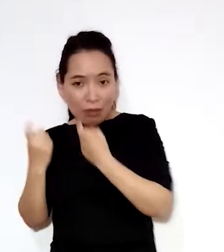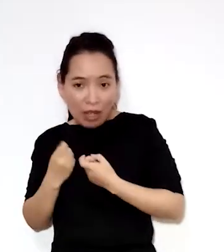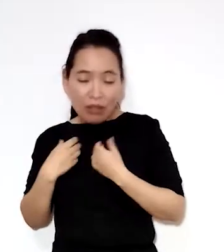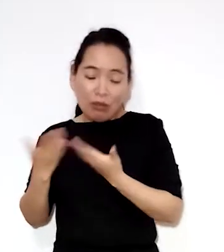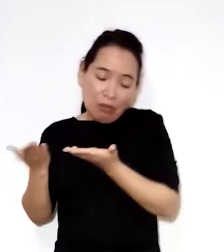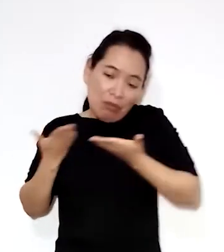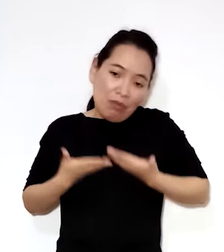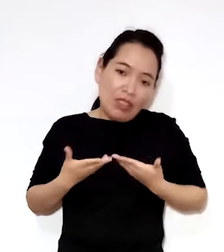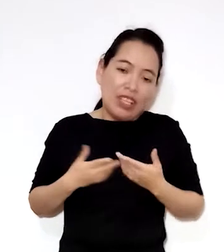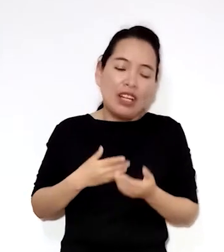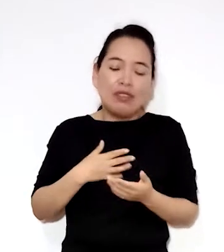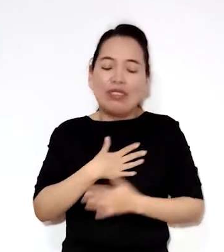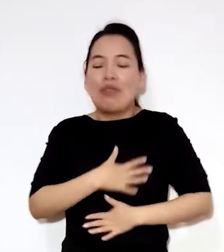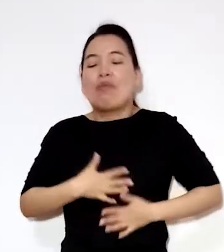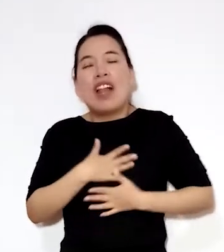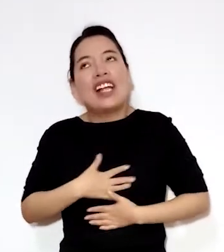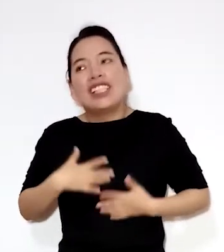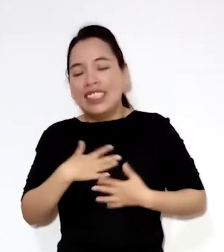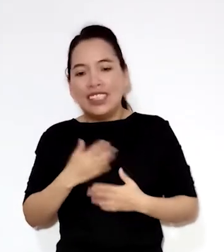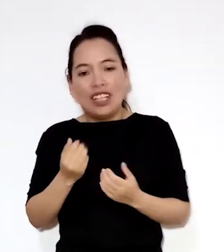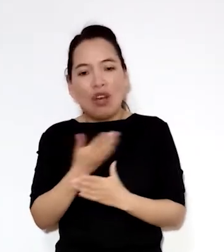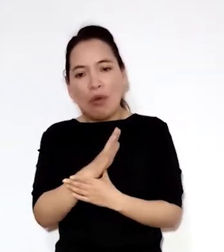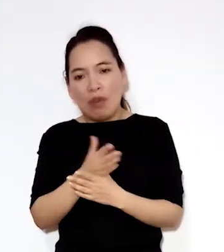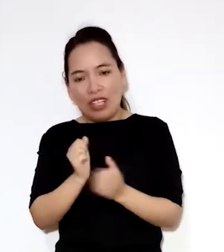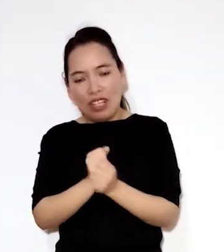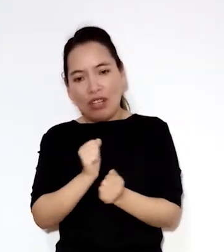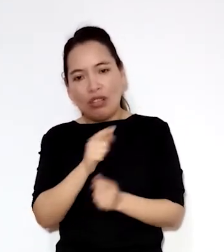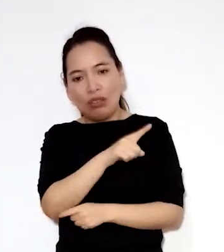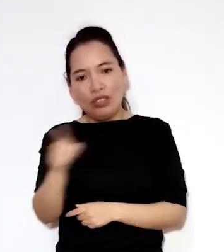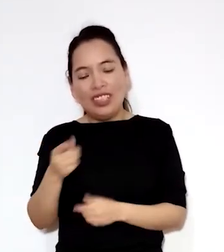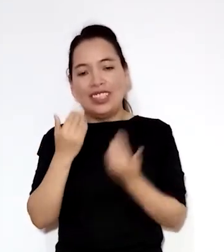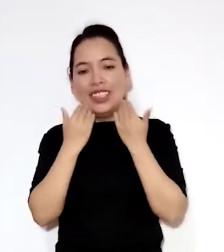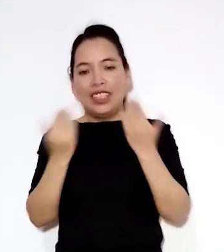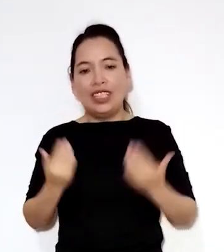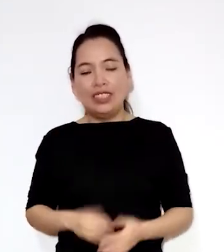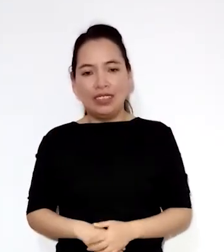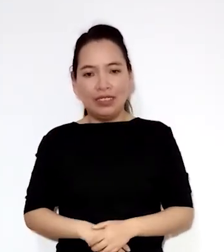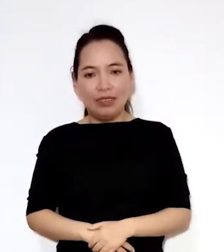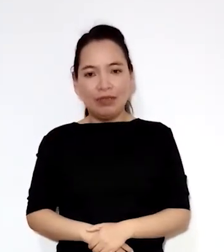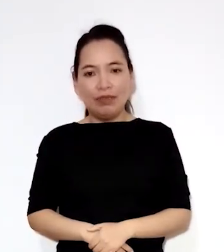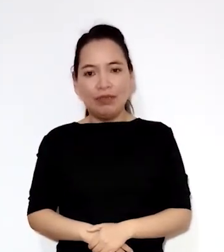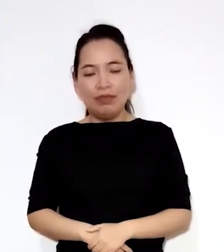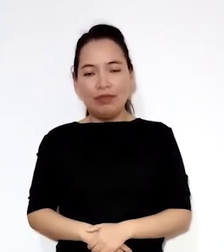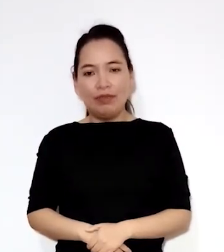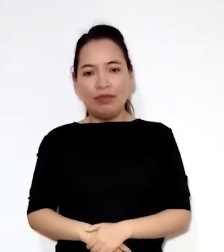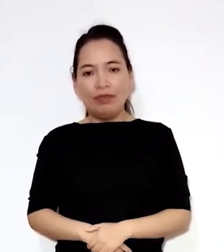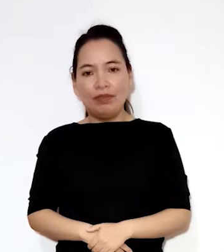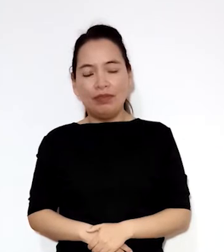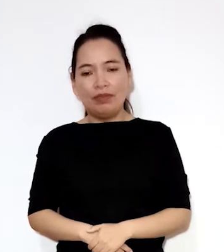transmitir de nuevo que es un placer compartir este espacio con ustedes. Gracias.